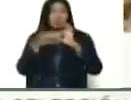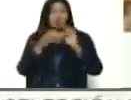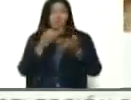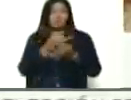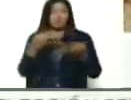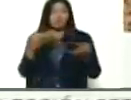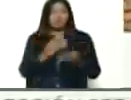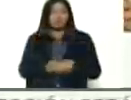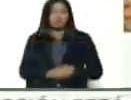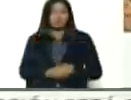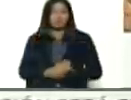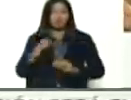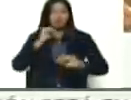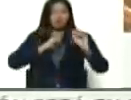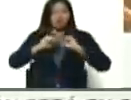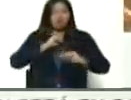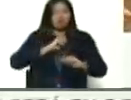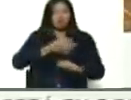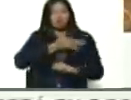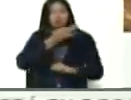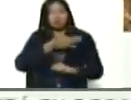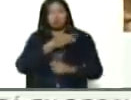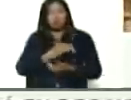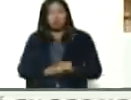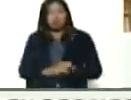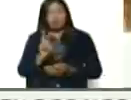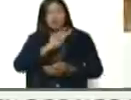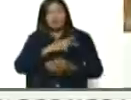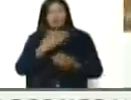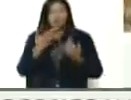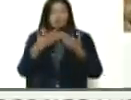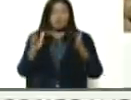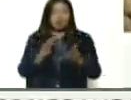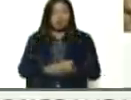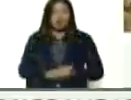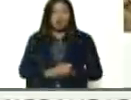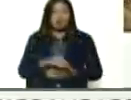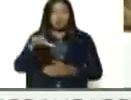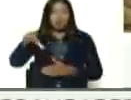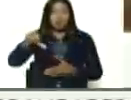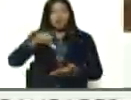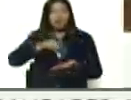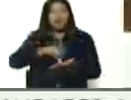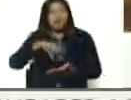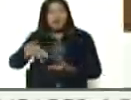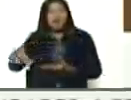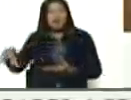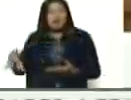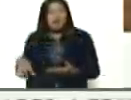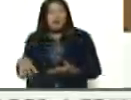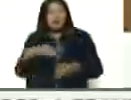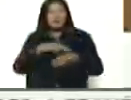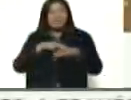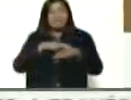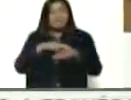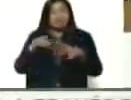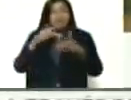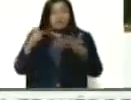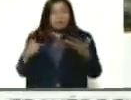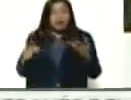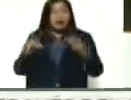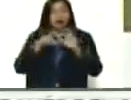entre los movimientos sociales entre el poder popular entre el estado entre el ministerio de con socialismo entre sus instrucciones